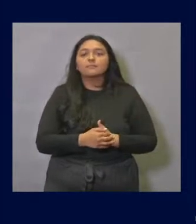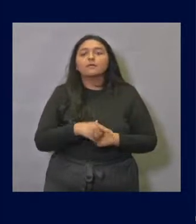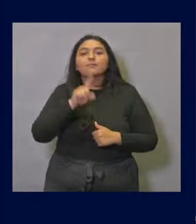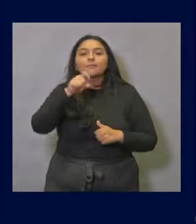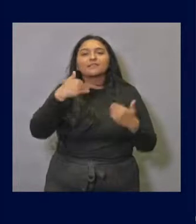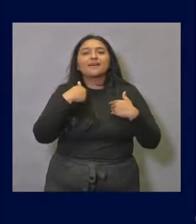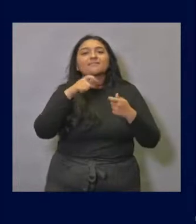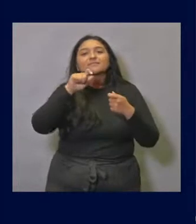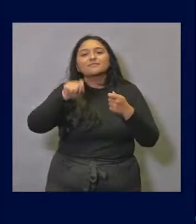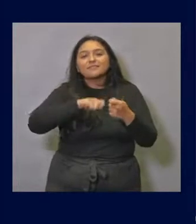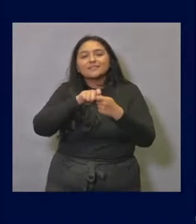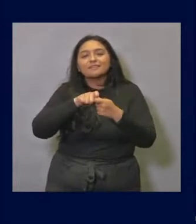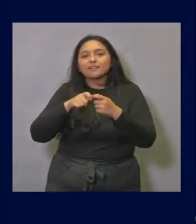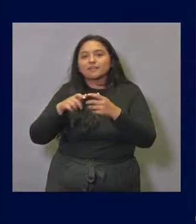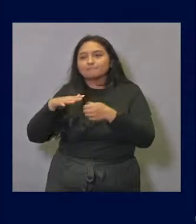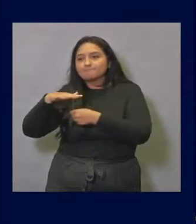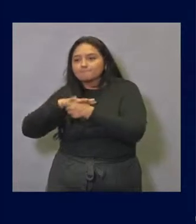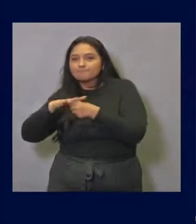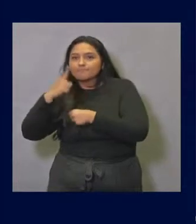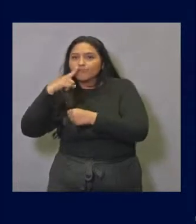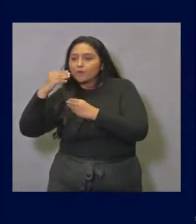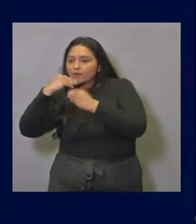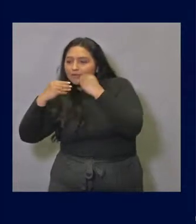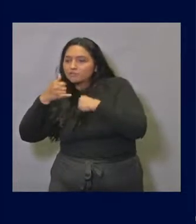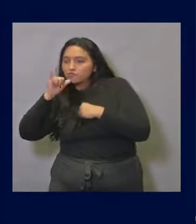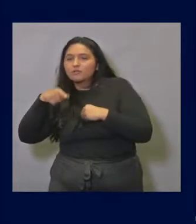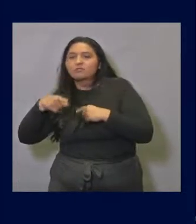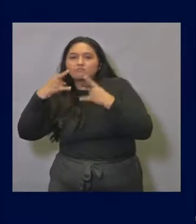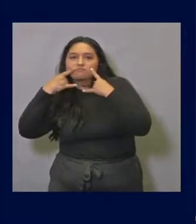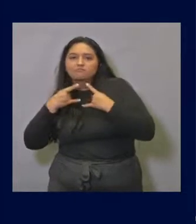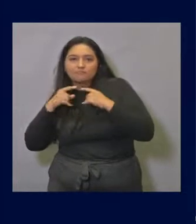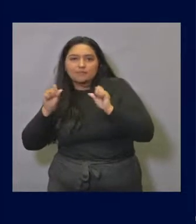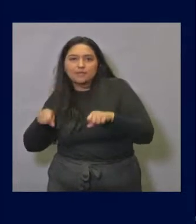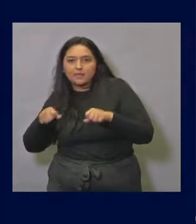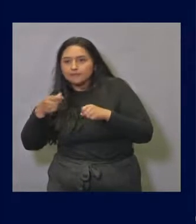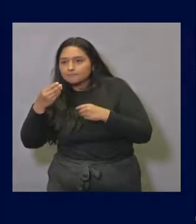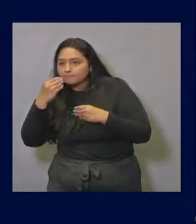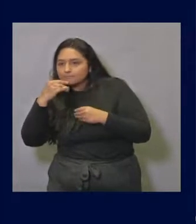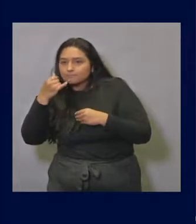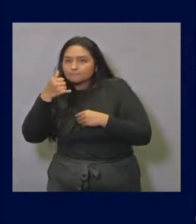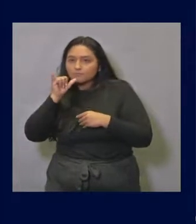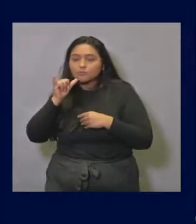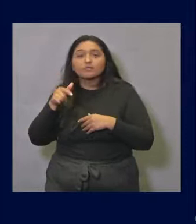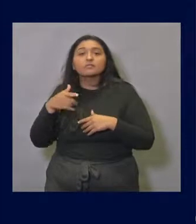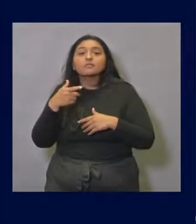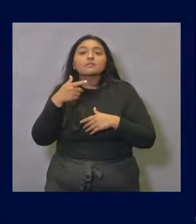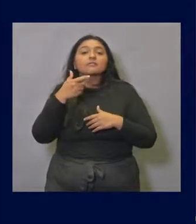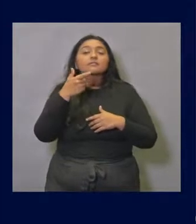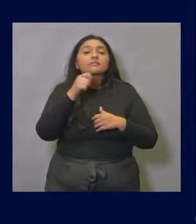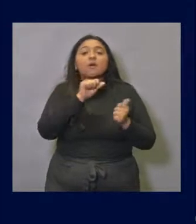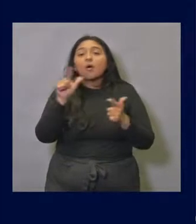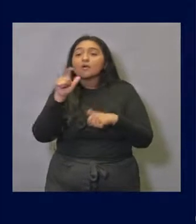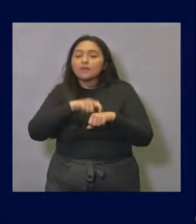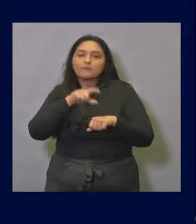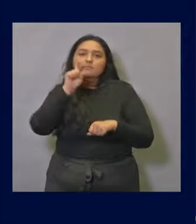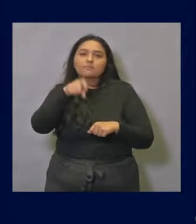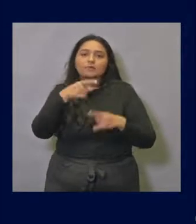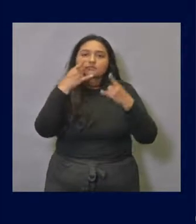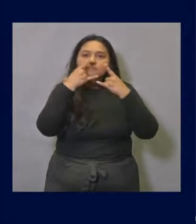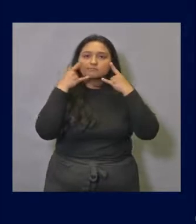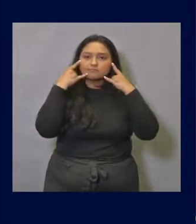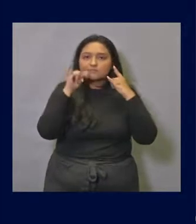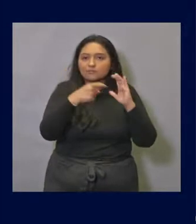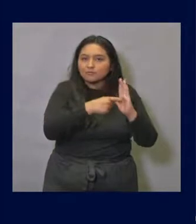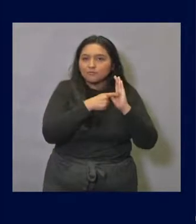para comer. Se deben usar mascarillas en todo momento, excepto en las áreas designadas